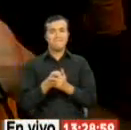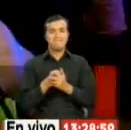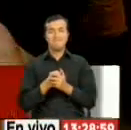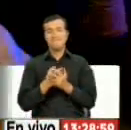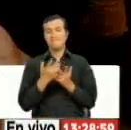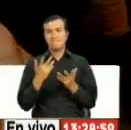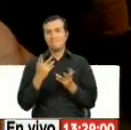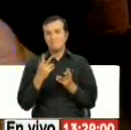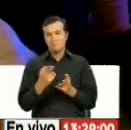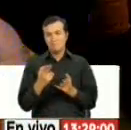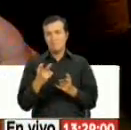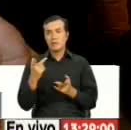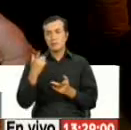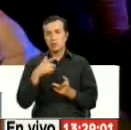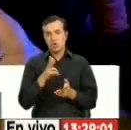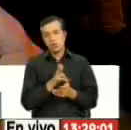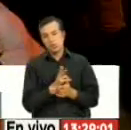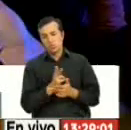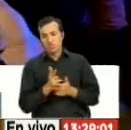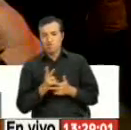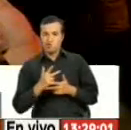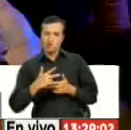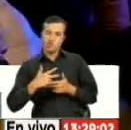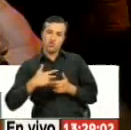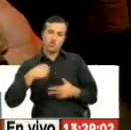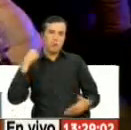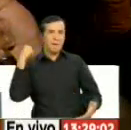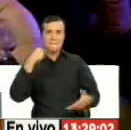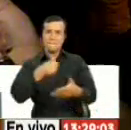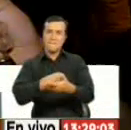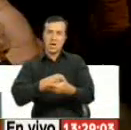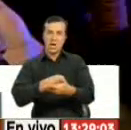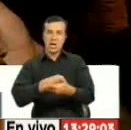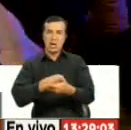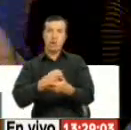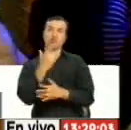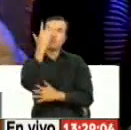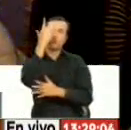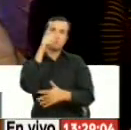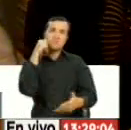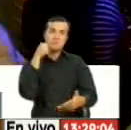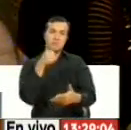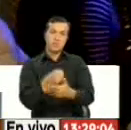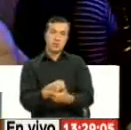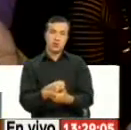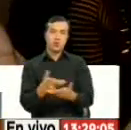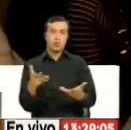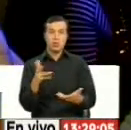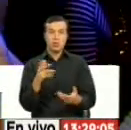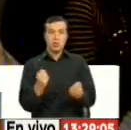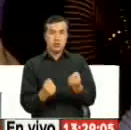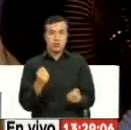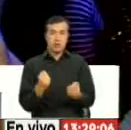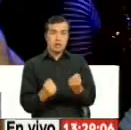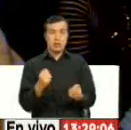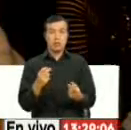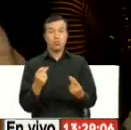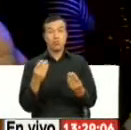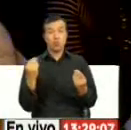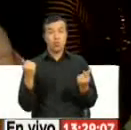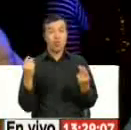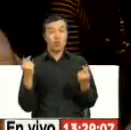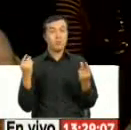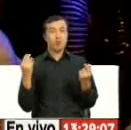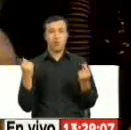del mismo es pérdida de carril de circulación y estrellamiento contra un poste de alumbrado público bueno por la velocidad parece que venía